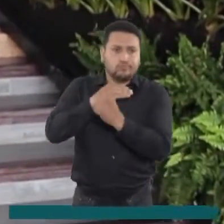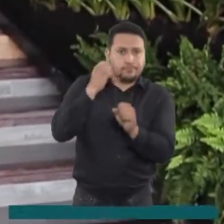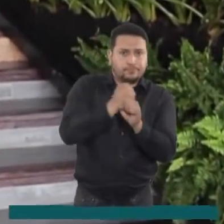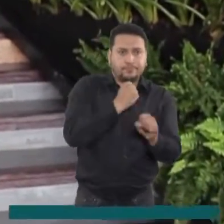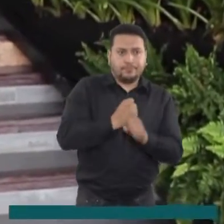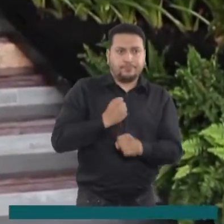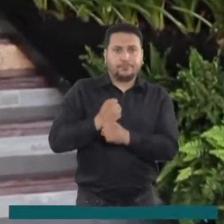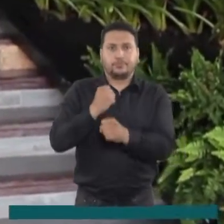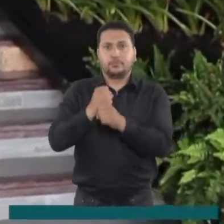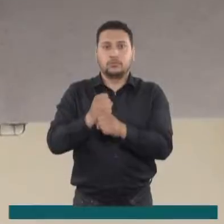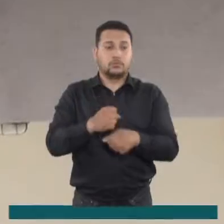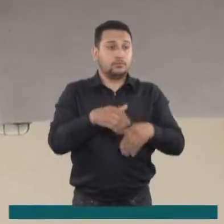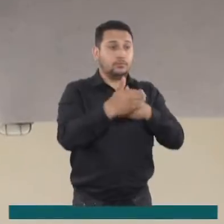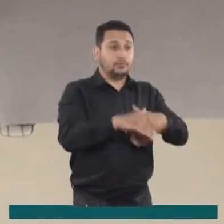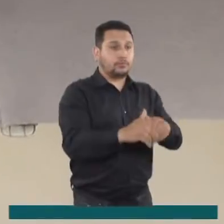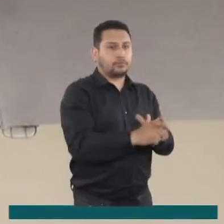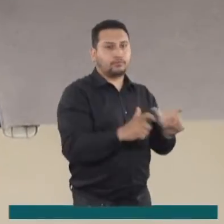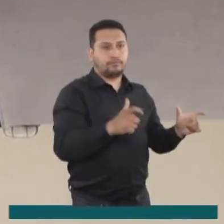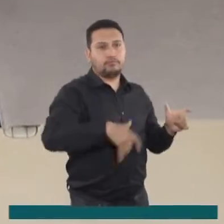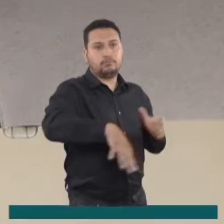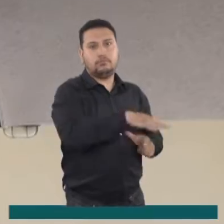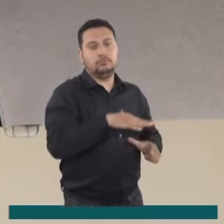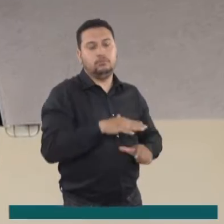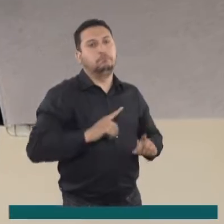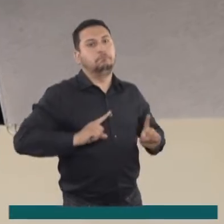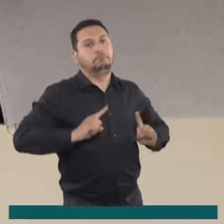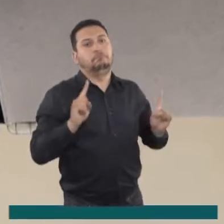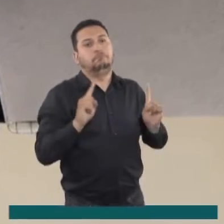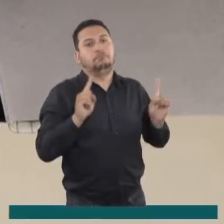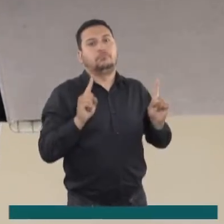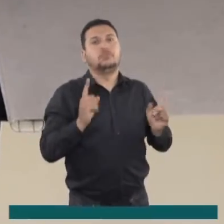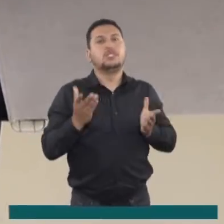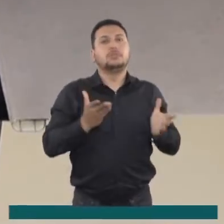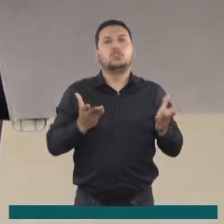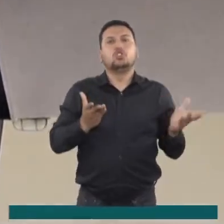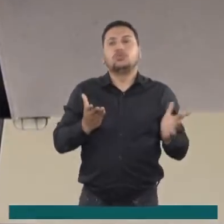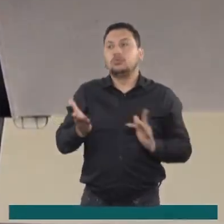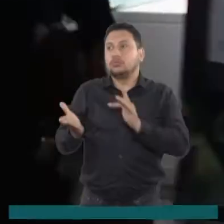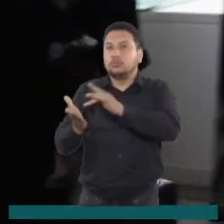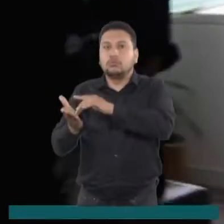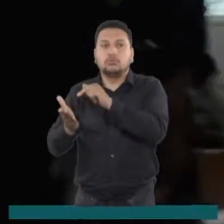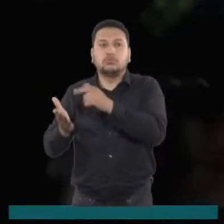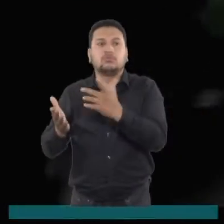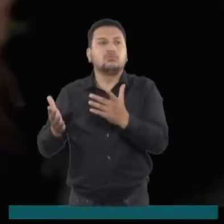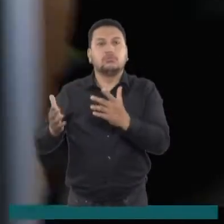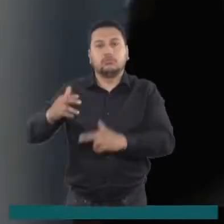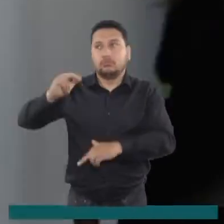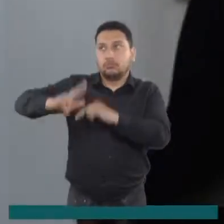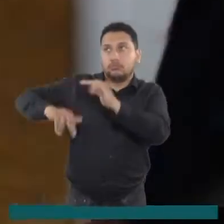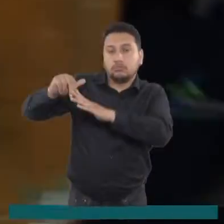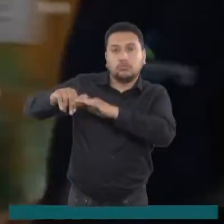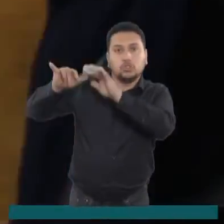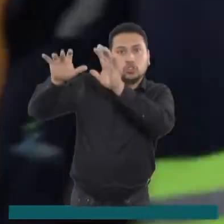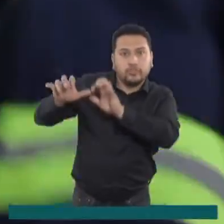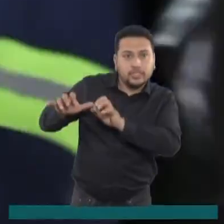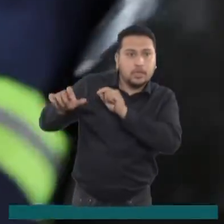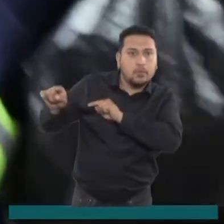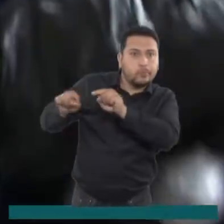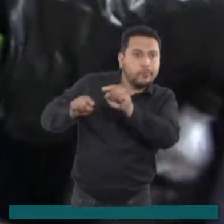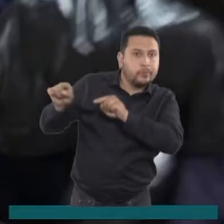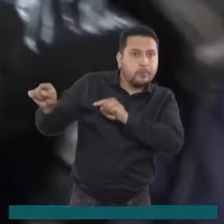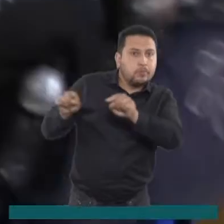36 años al oficio de lustrar calzado, pero no en las calles como la gran mayoría de lustradores. Su servicio los